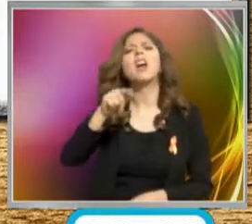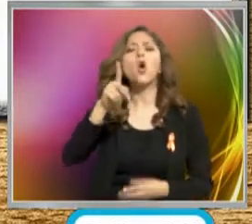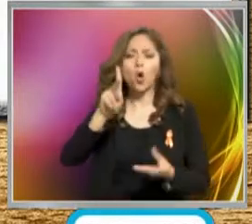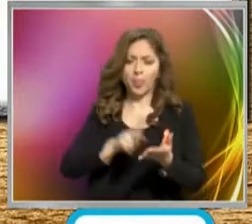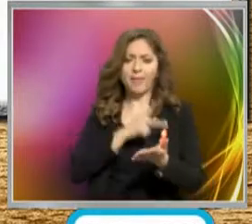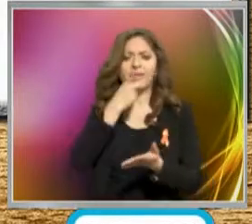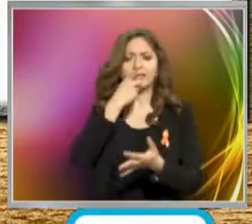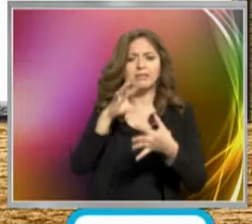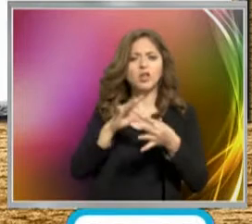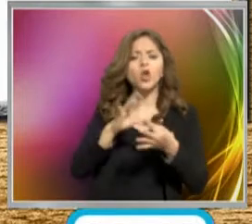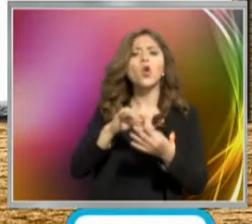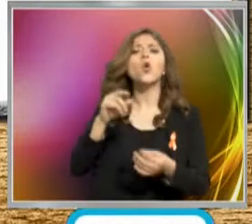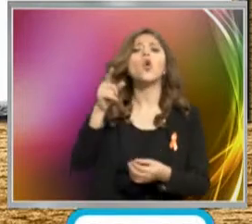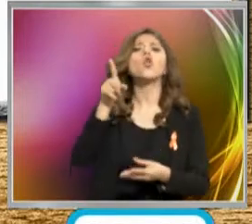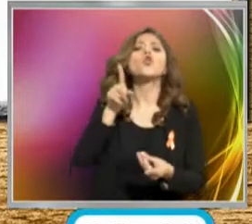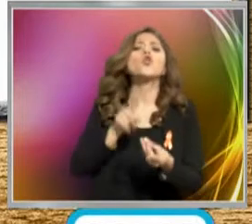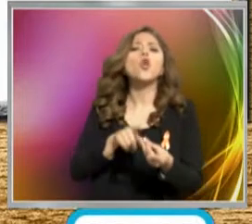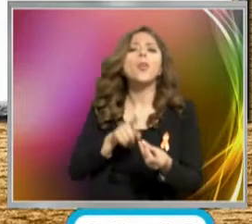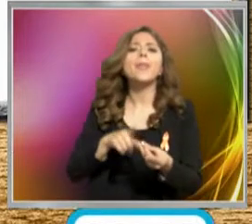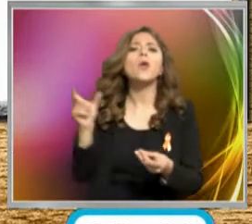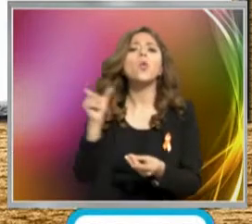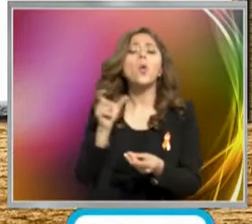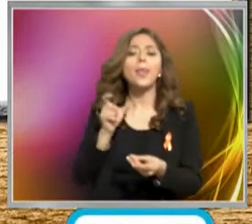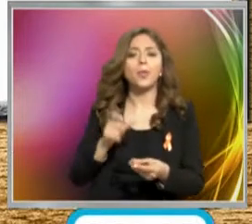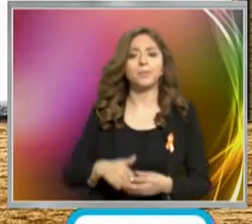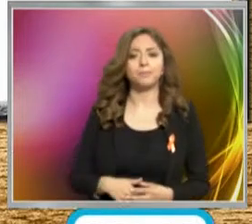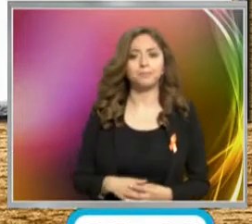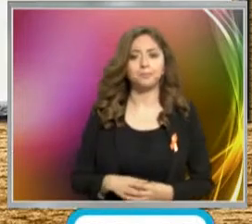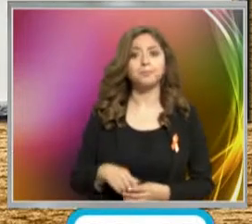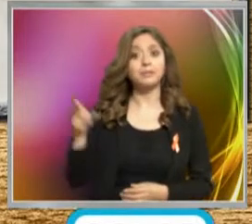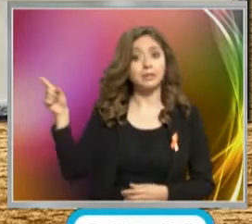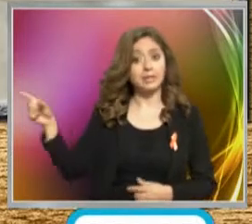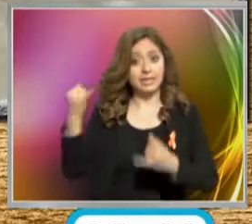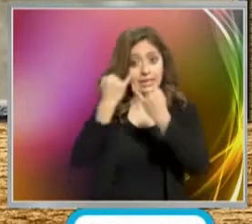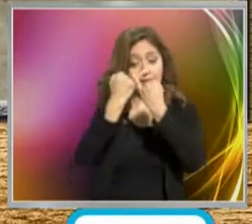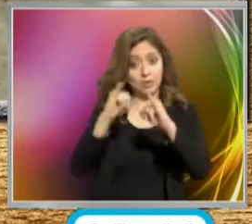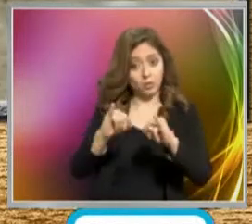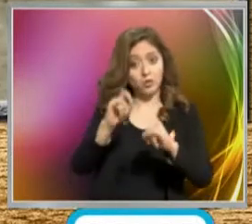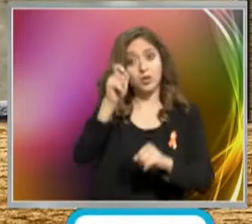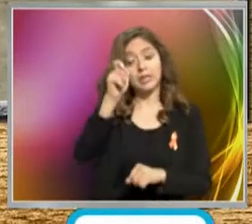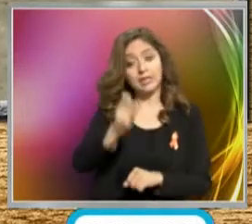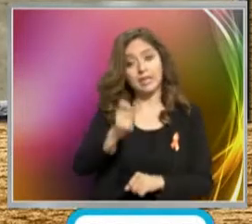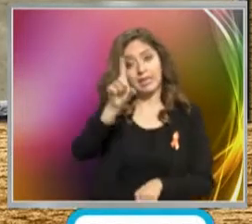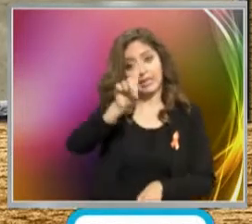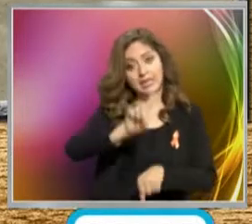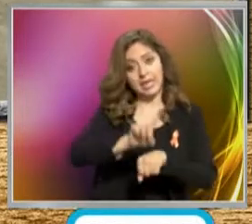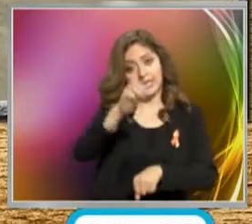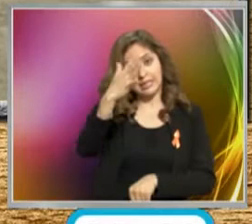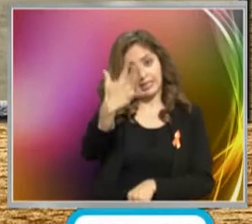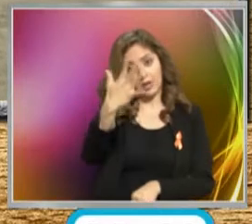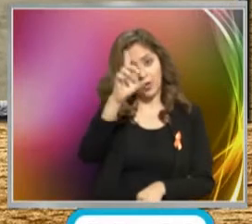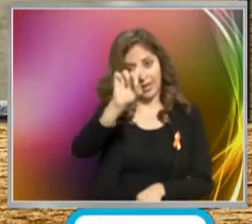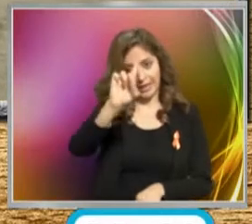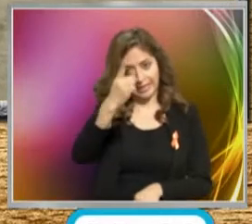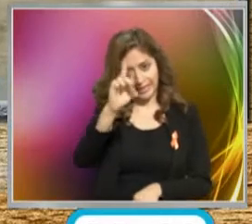presentar? ¿A partir de qué día? Bueno, la inauguración a la que invitamos a todos Sí. es el día 5 de diciembre